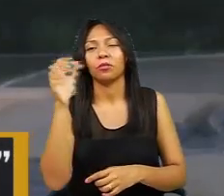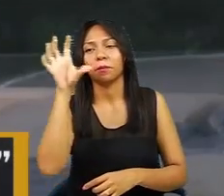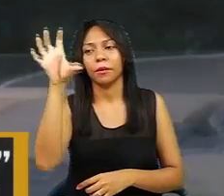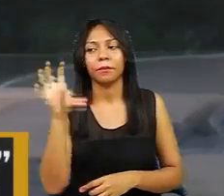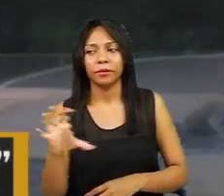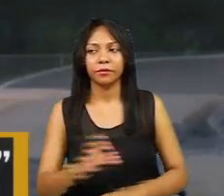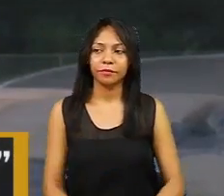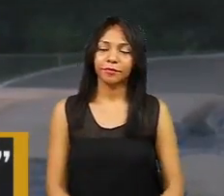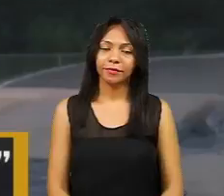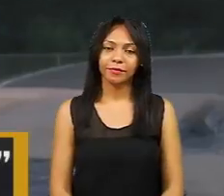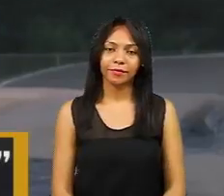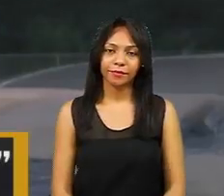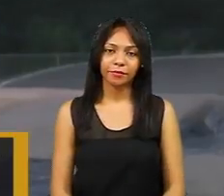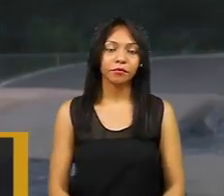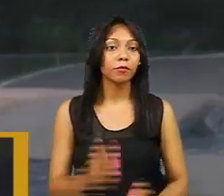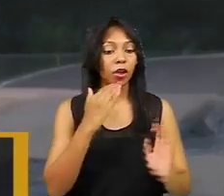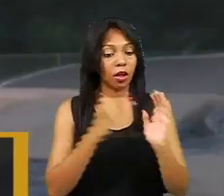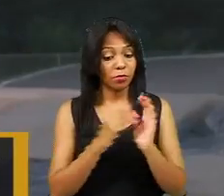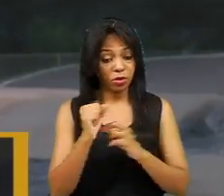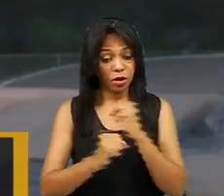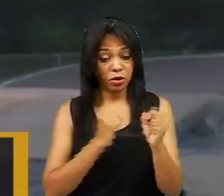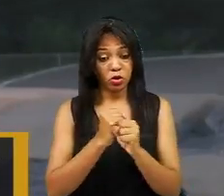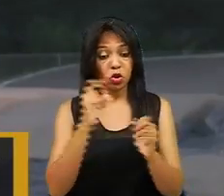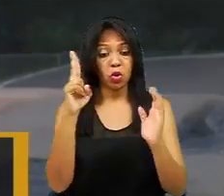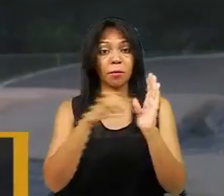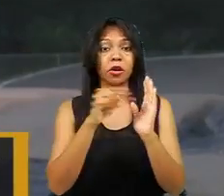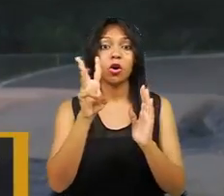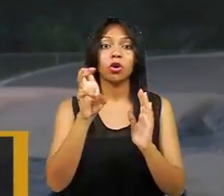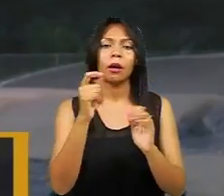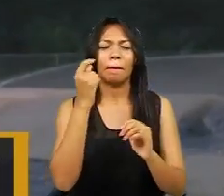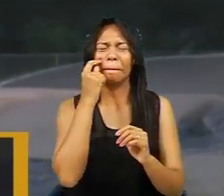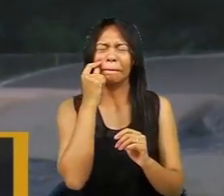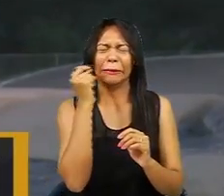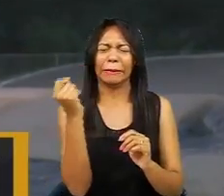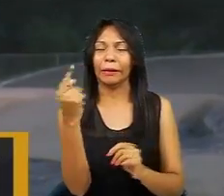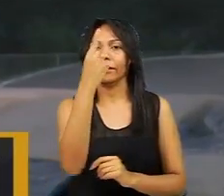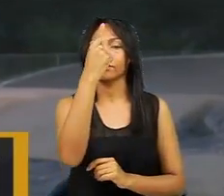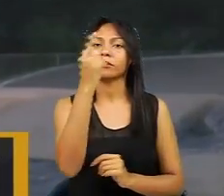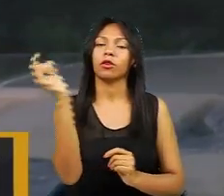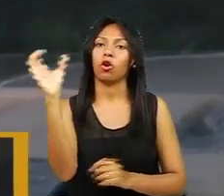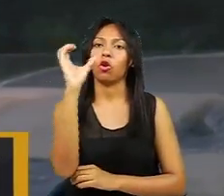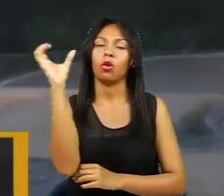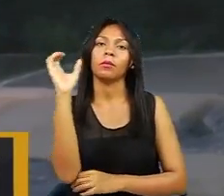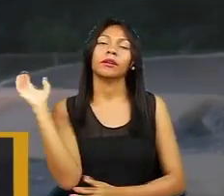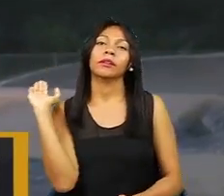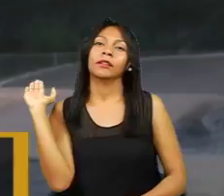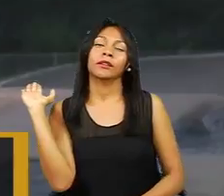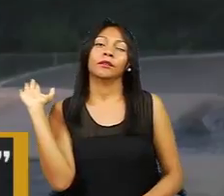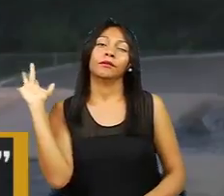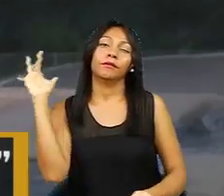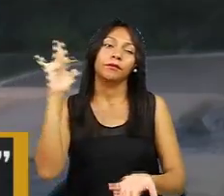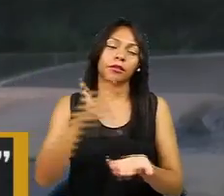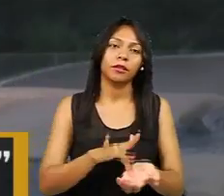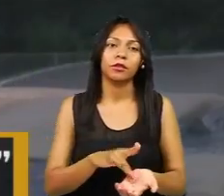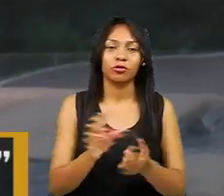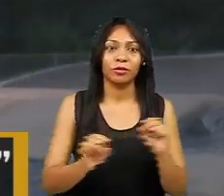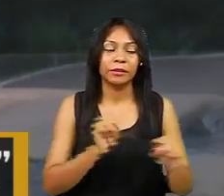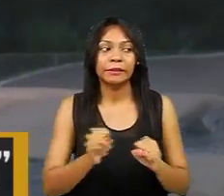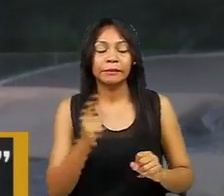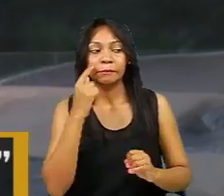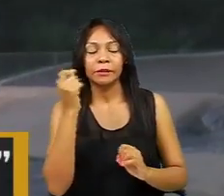Viene muy bien. Nosotros en el 2008 fuimos la primera vez que Colombia tenía representación en bicicross, no teníamos